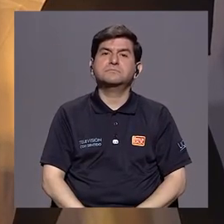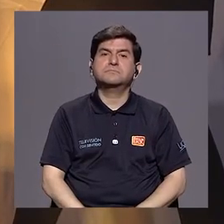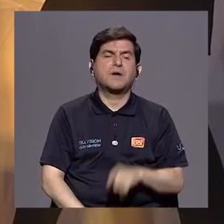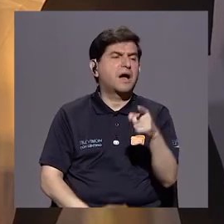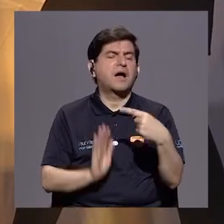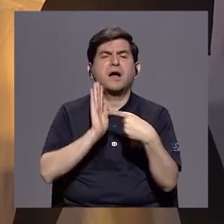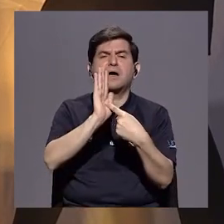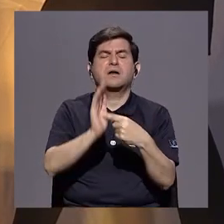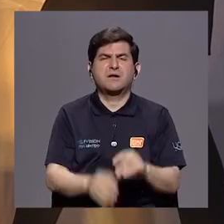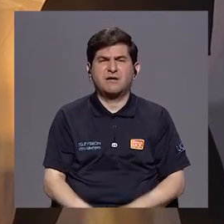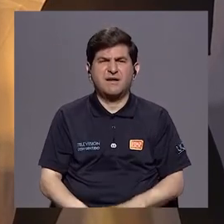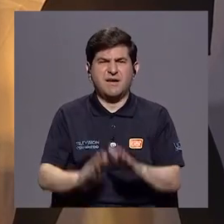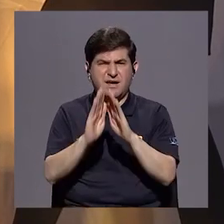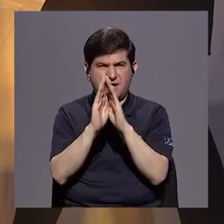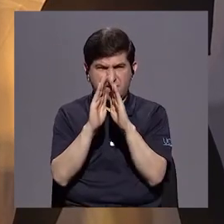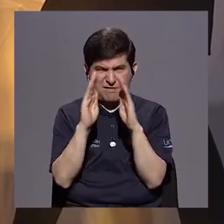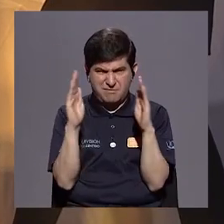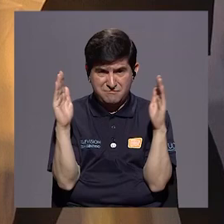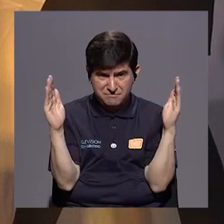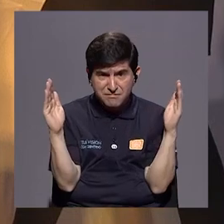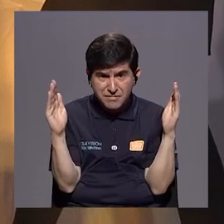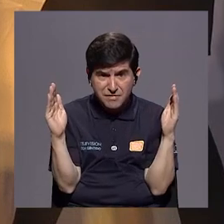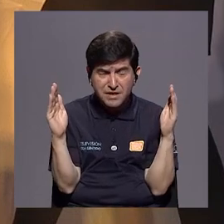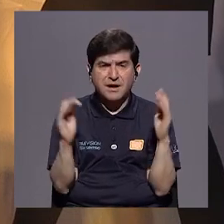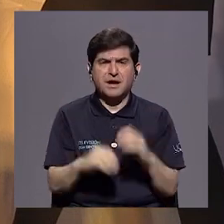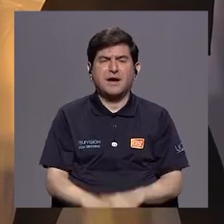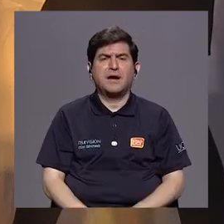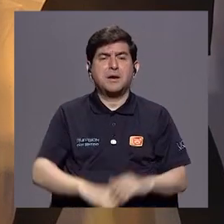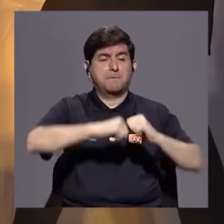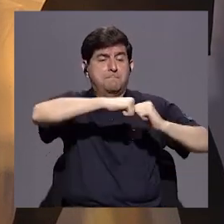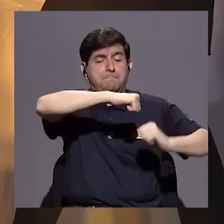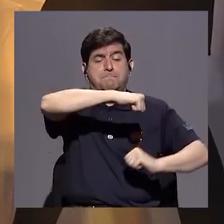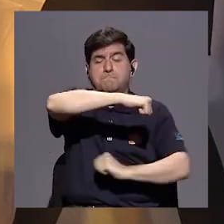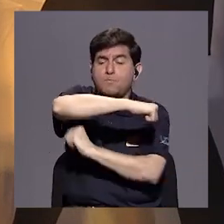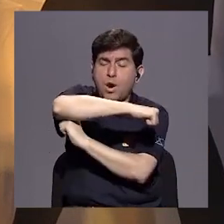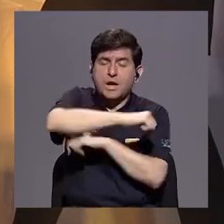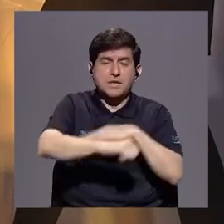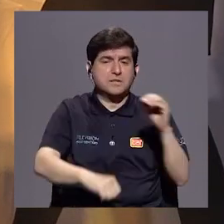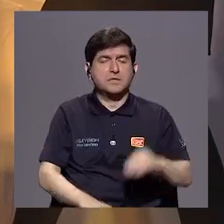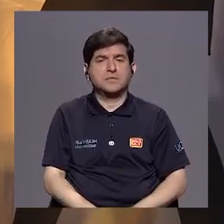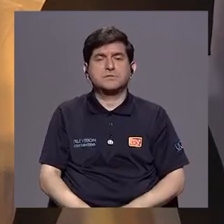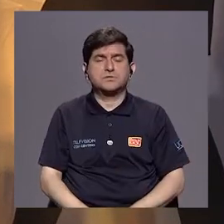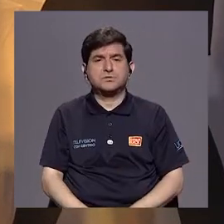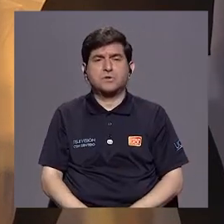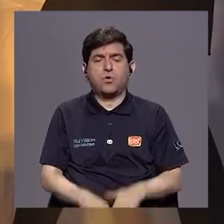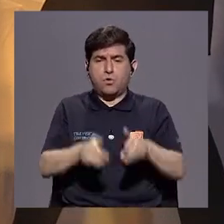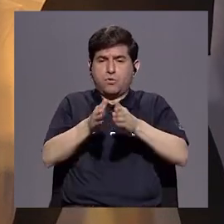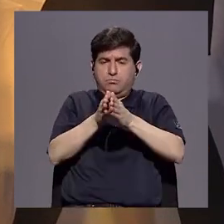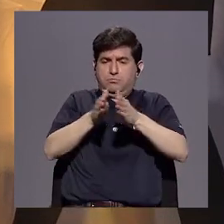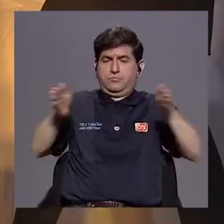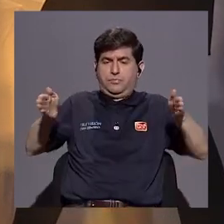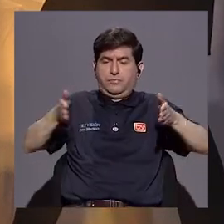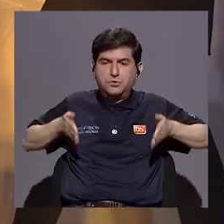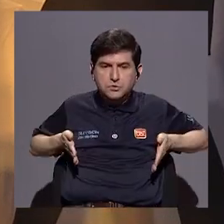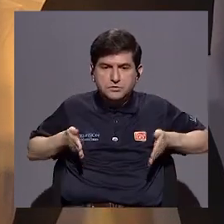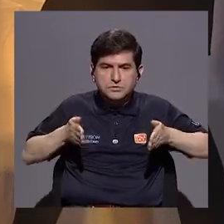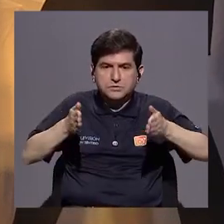que muestran que ampliar los puentes y los tamaños de las autopistas